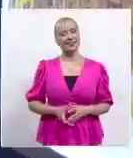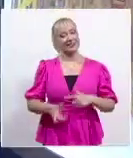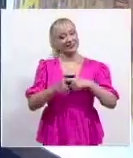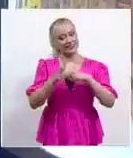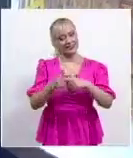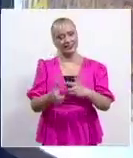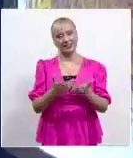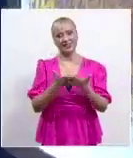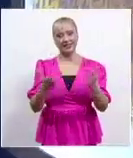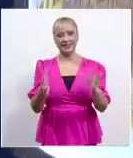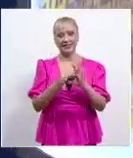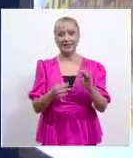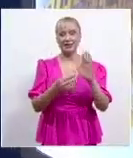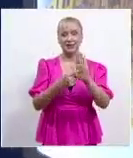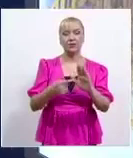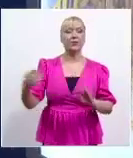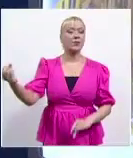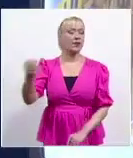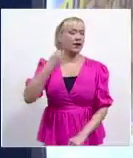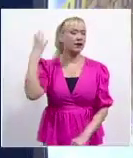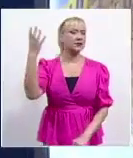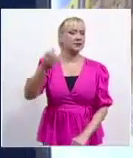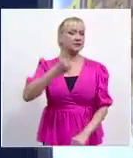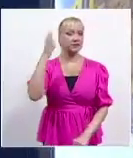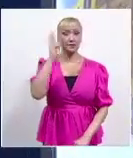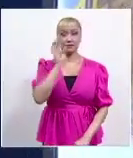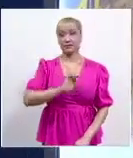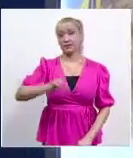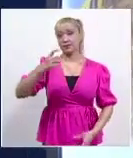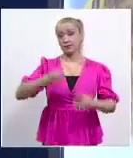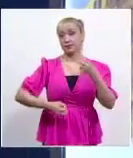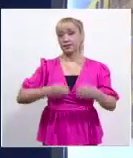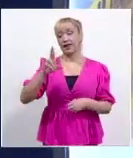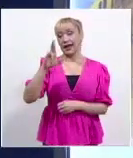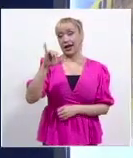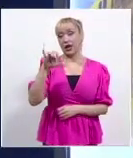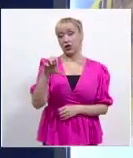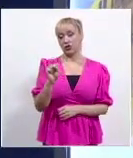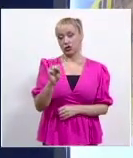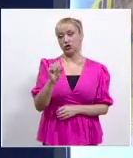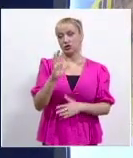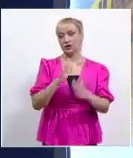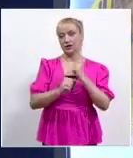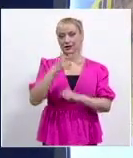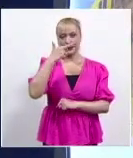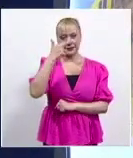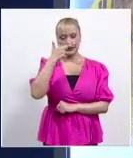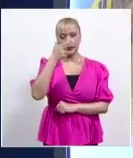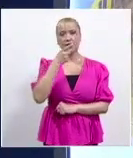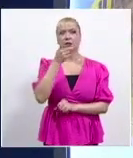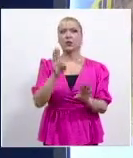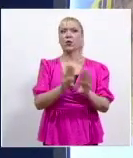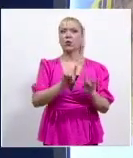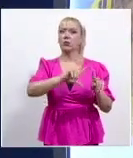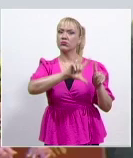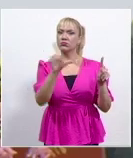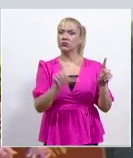Continuamos con la información. En conferencia magistral, la ministra Ana Margarita Ríos Farjat abordó el tema del federalismo judicial.